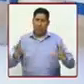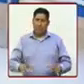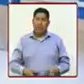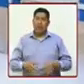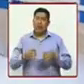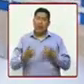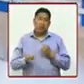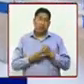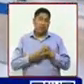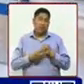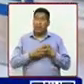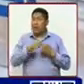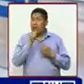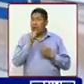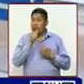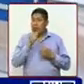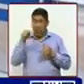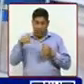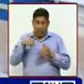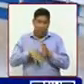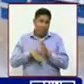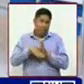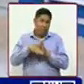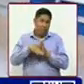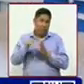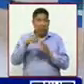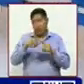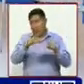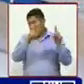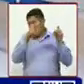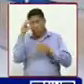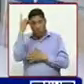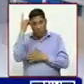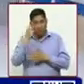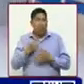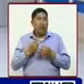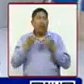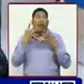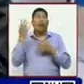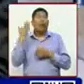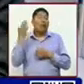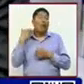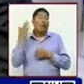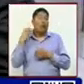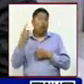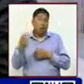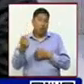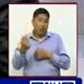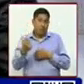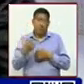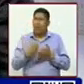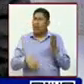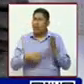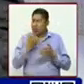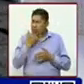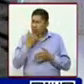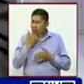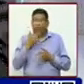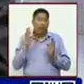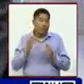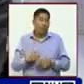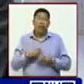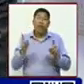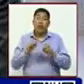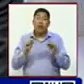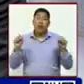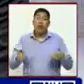se reúna agua precisamente en la represa, en las represas del país, y con las altas temperaturas se evapora más rápido. ¿Qué podremos hacer? Entre